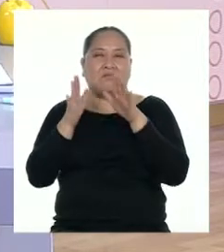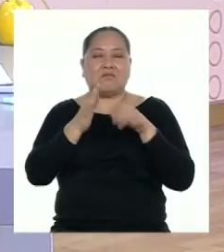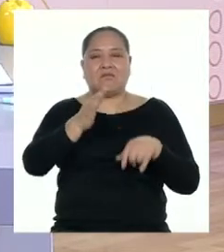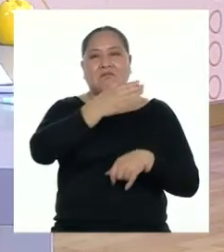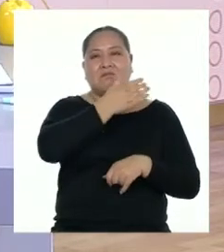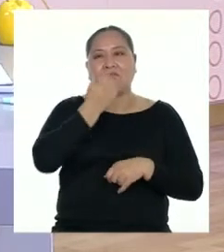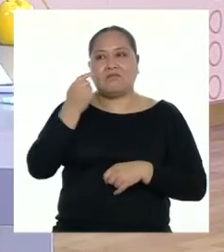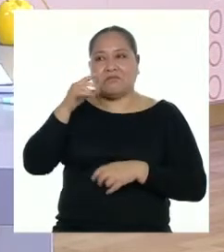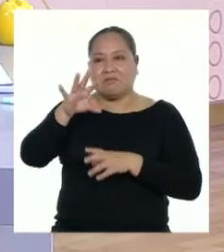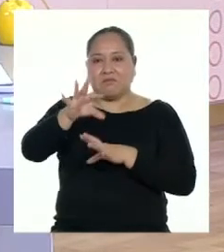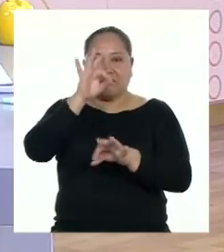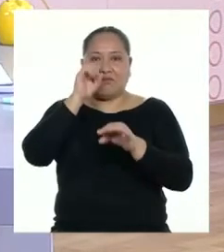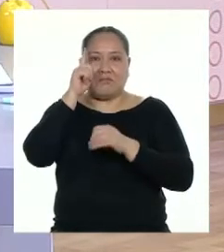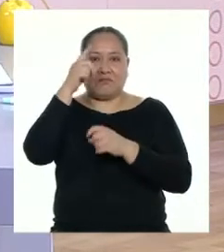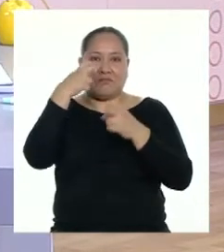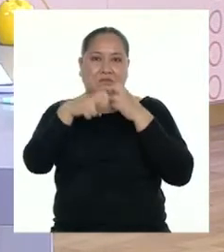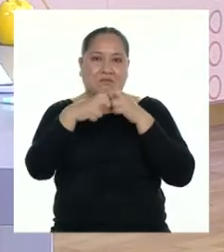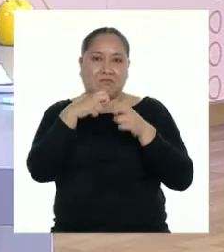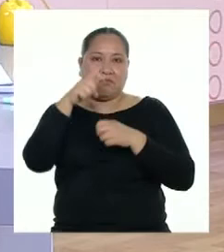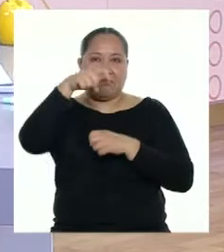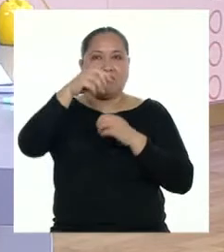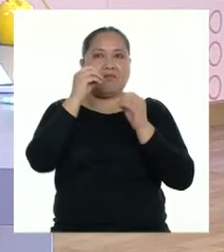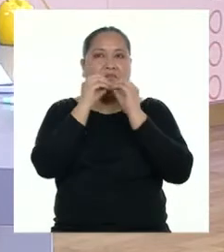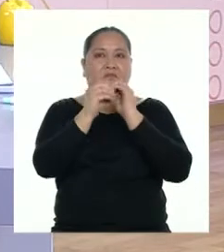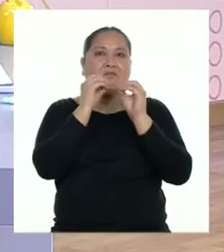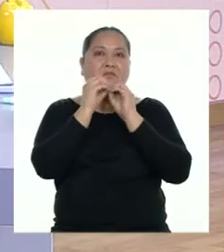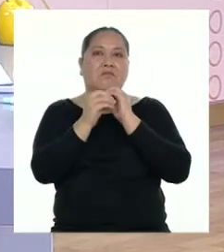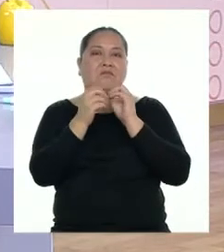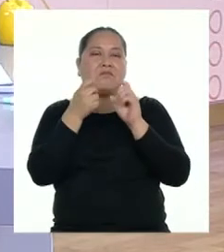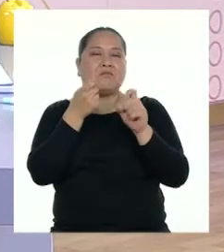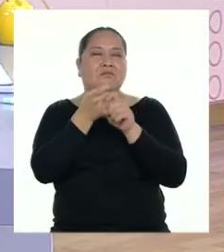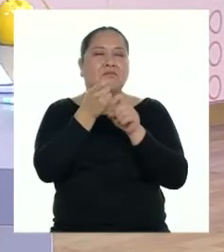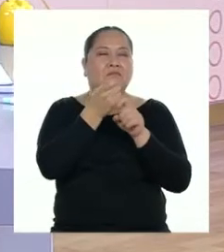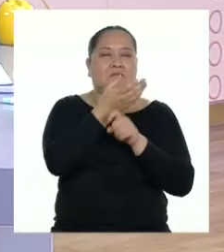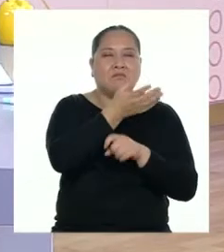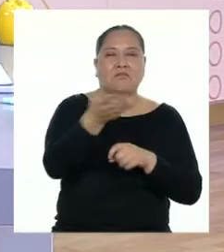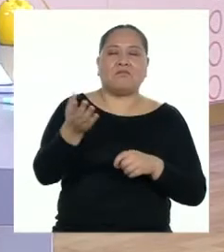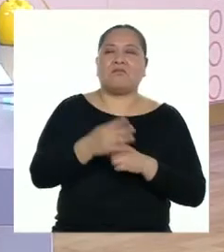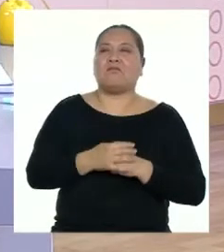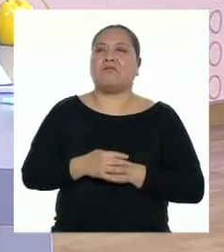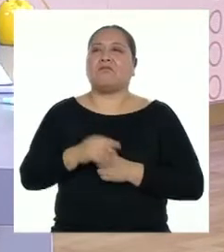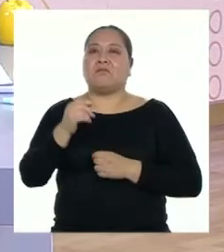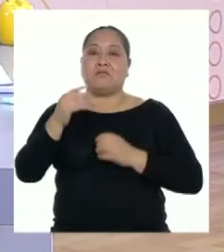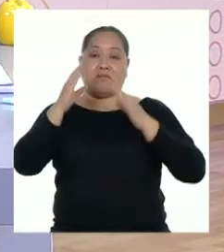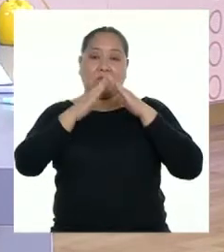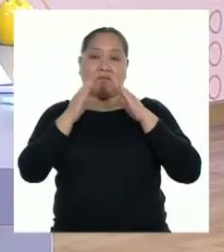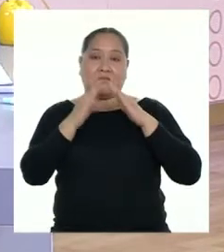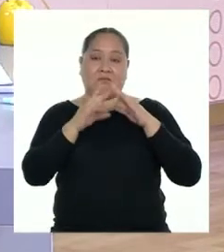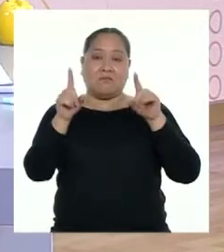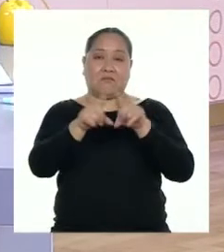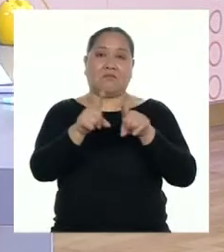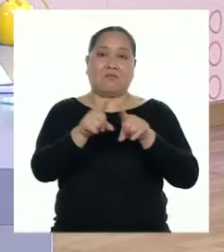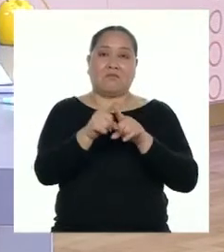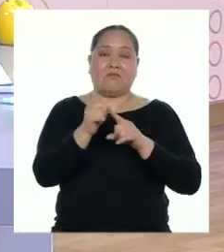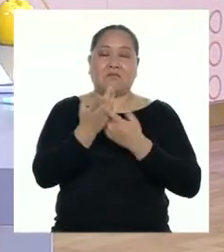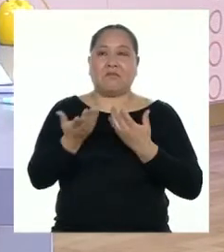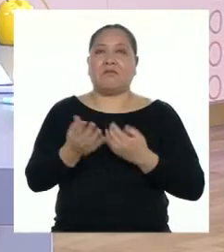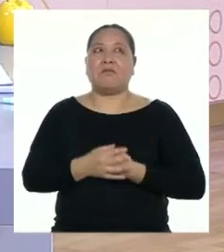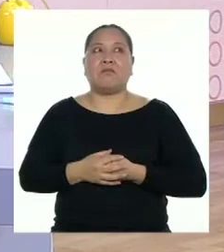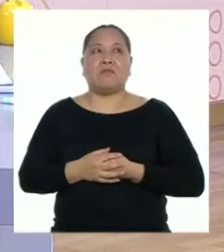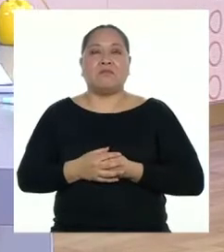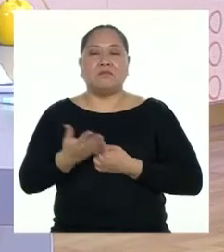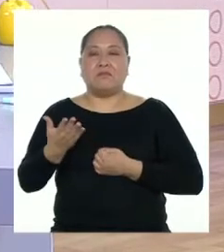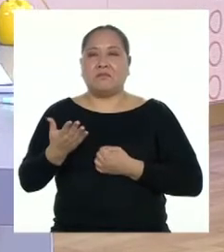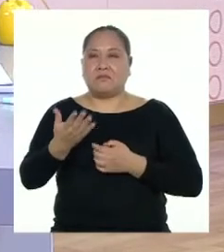un problema que requiere una solución para tener un impacto positivo en nuestro hogar y el ambiente. Y para ello, pensamos en las